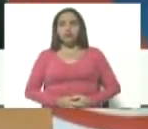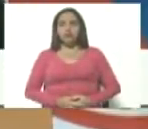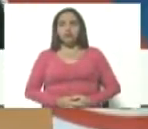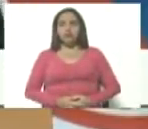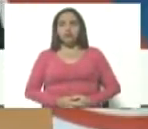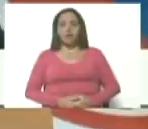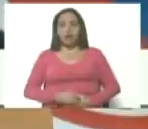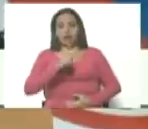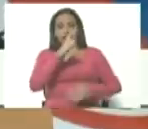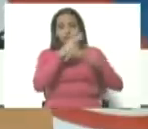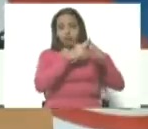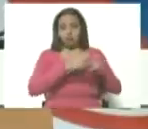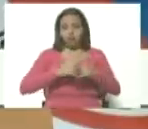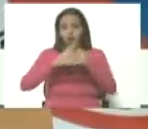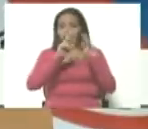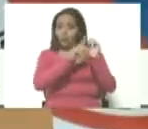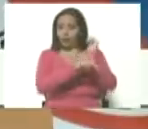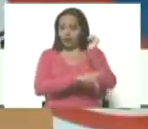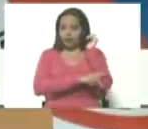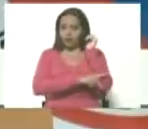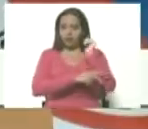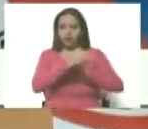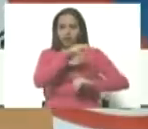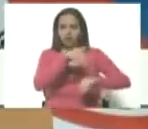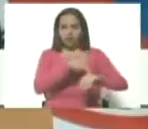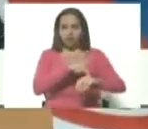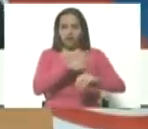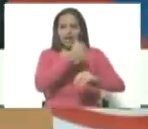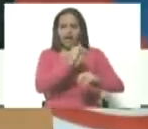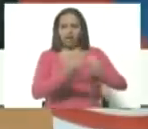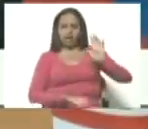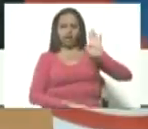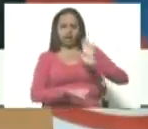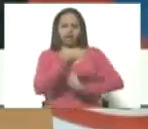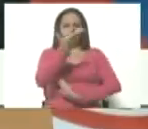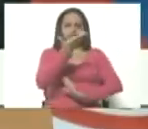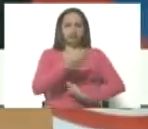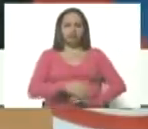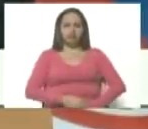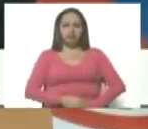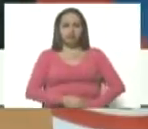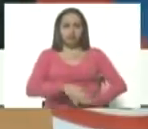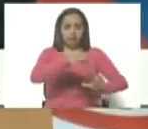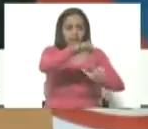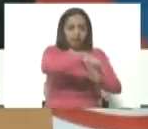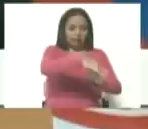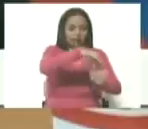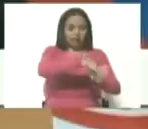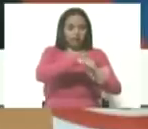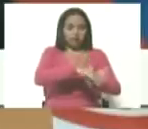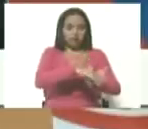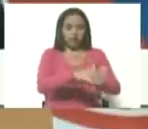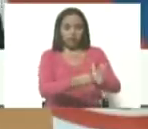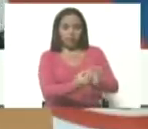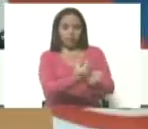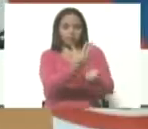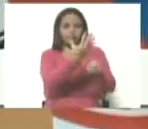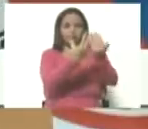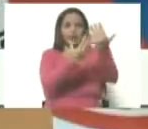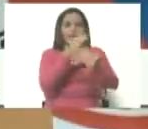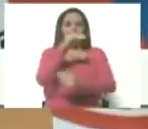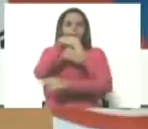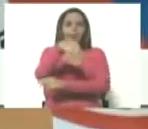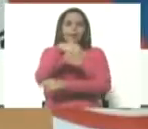de los Estados Unidos de Norteamérica se han incrementado los cultivos de marihuana.